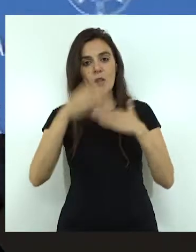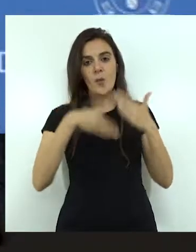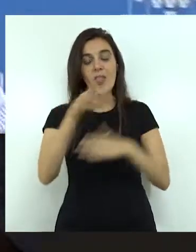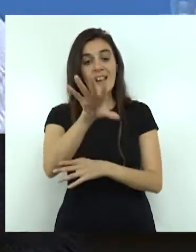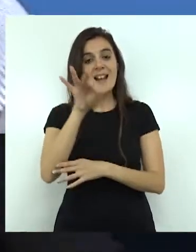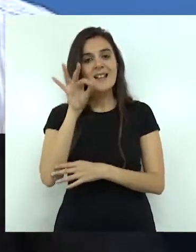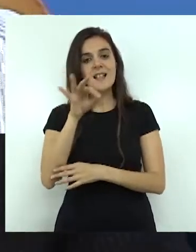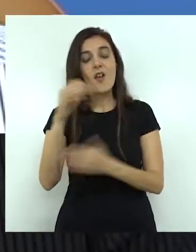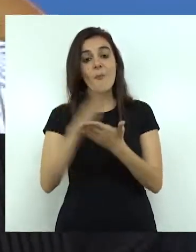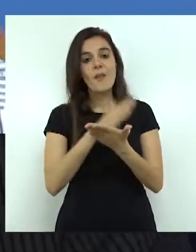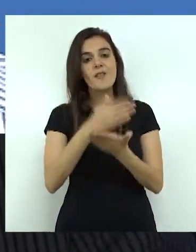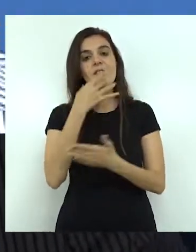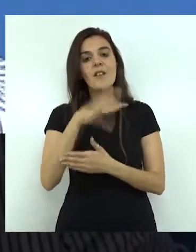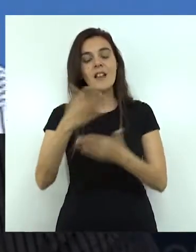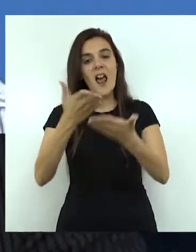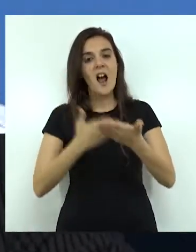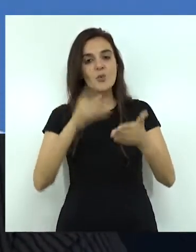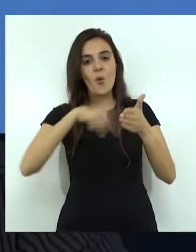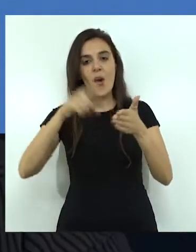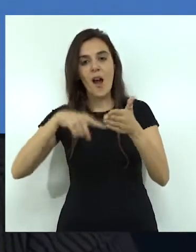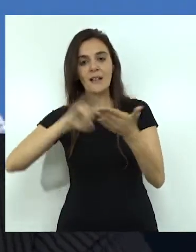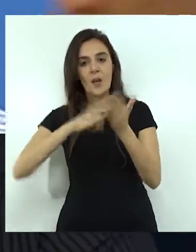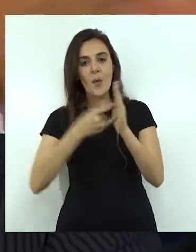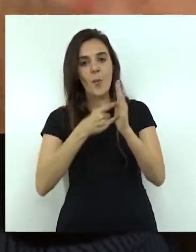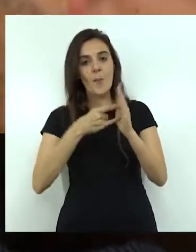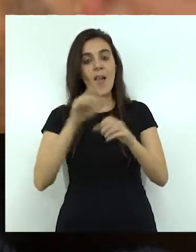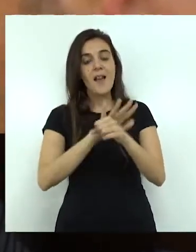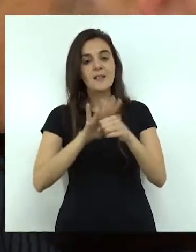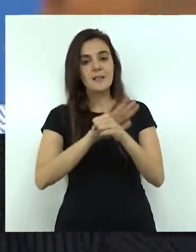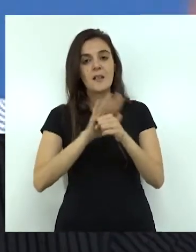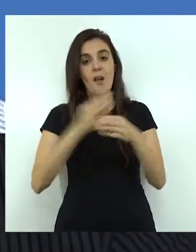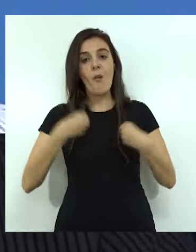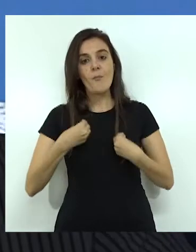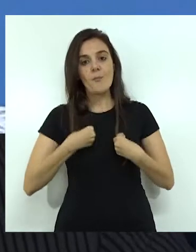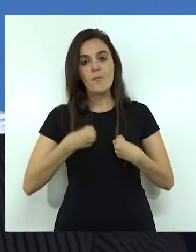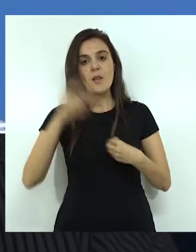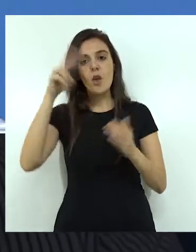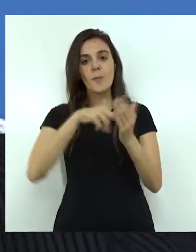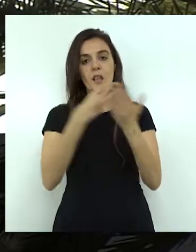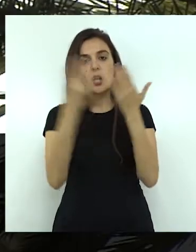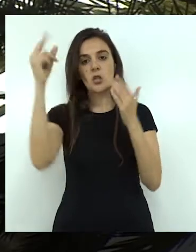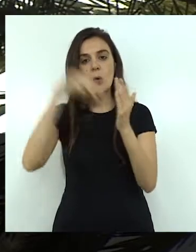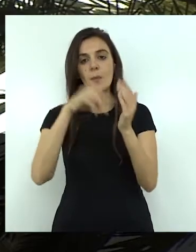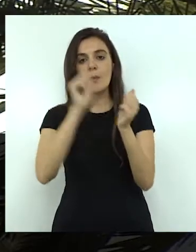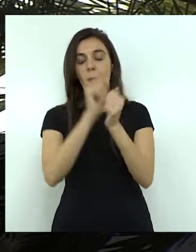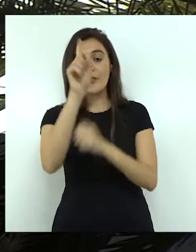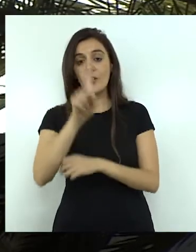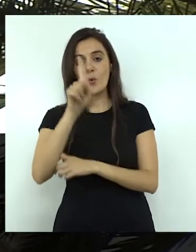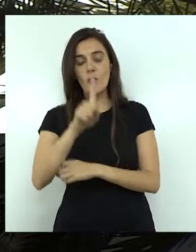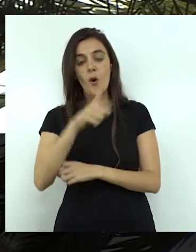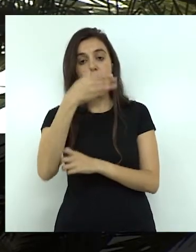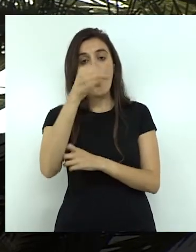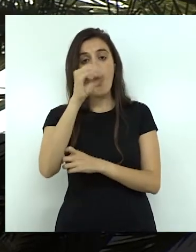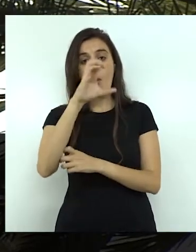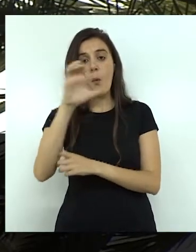selección de beneficiarios de la ayuda al alquiler del plan estatal de vivienda 2018 2021 el voces señala que el